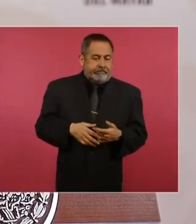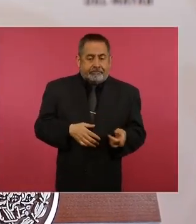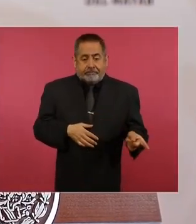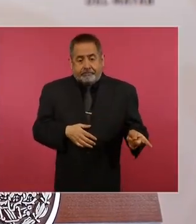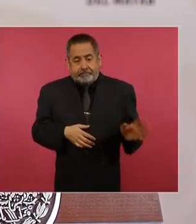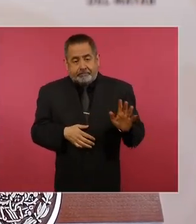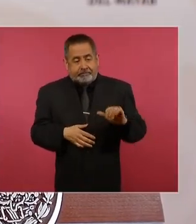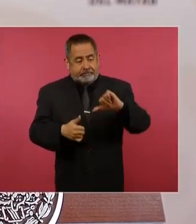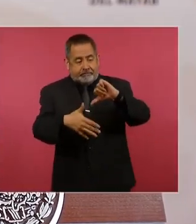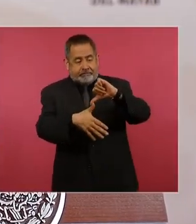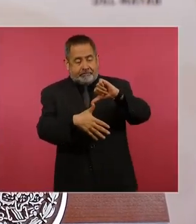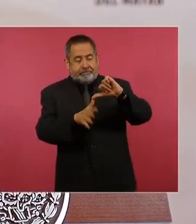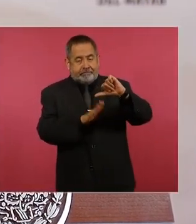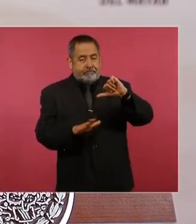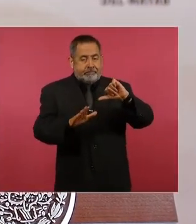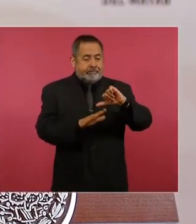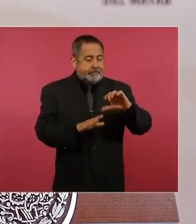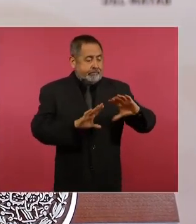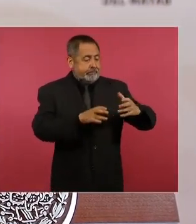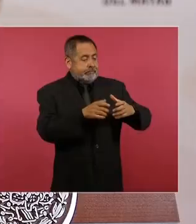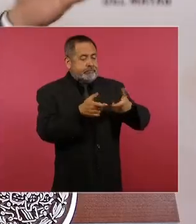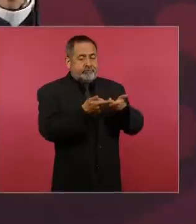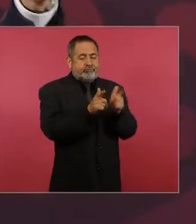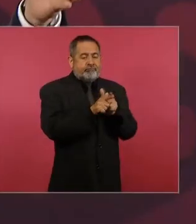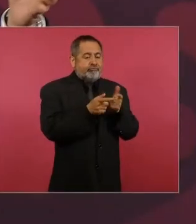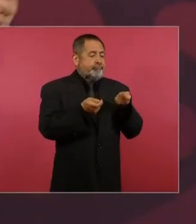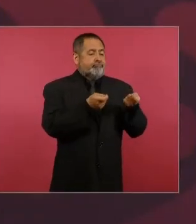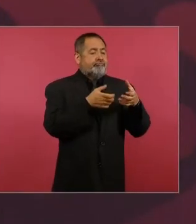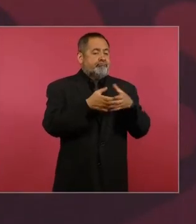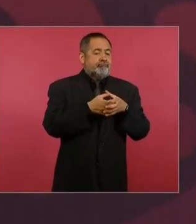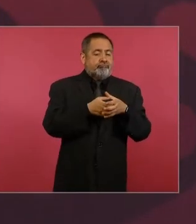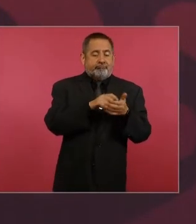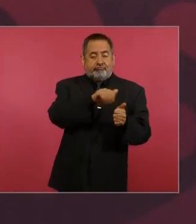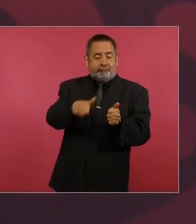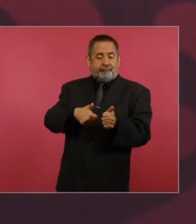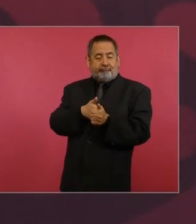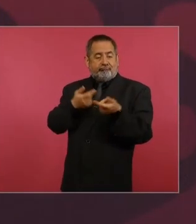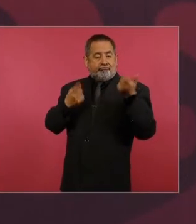de América Latina, a los que realmente mandan,